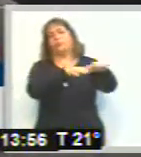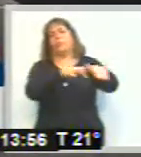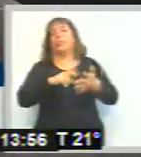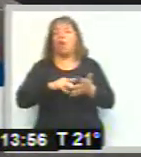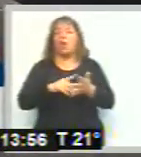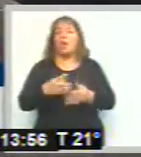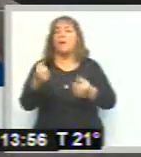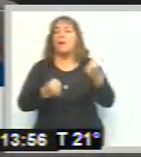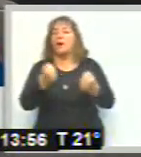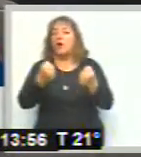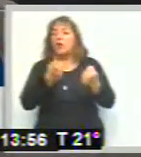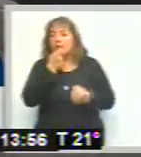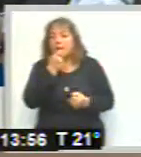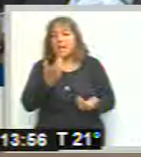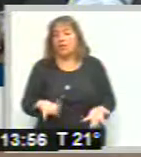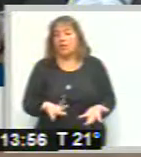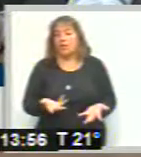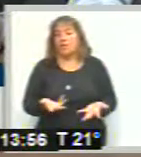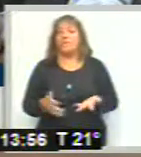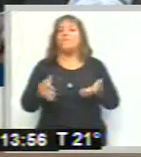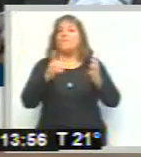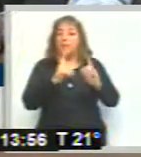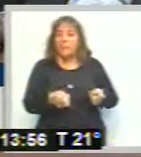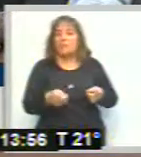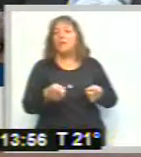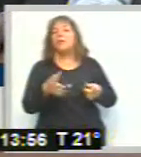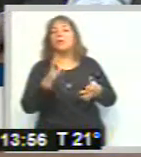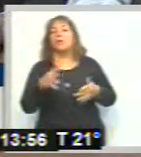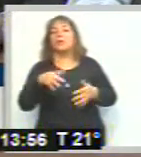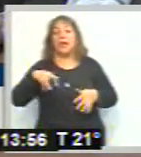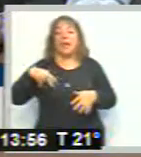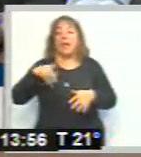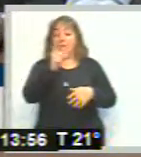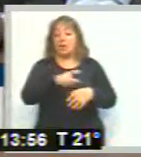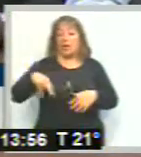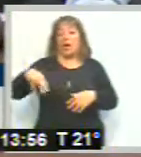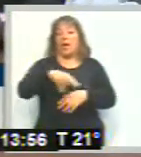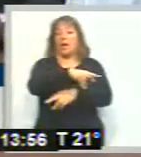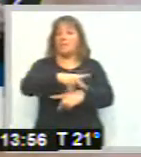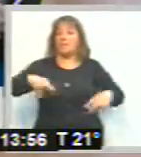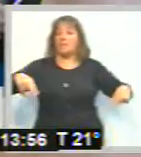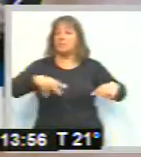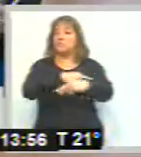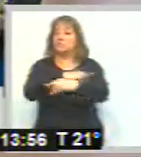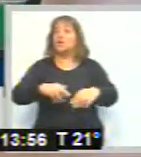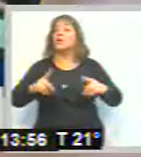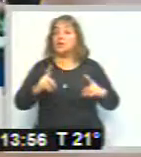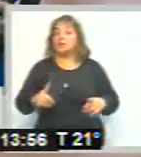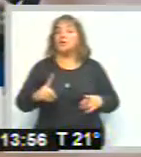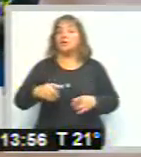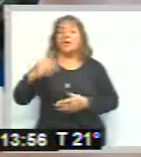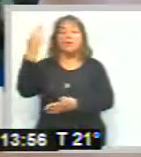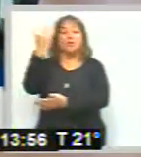más, y sobre todo, bueno, en cuanto a lo que hace al tema peatón, la reubicación de las paradas